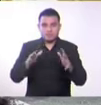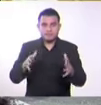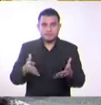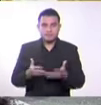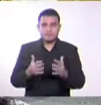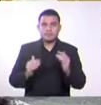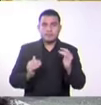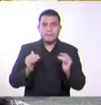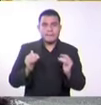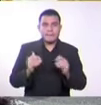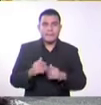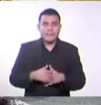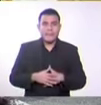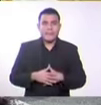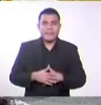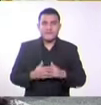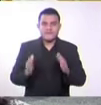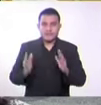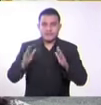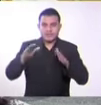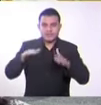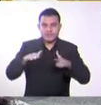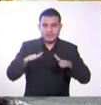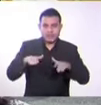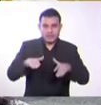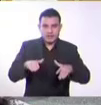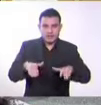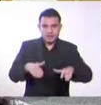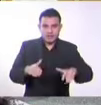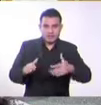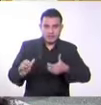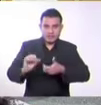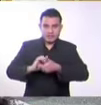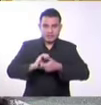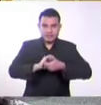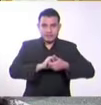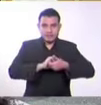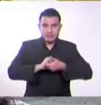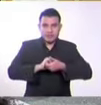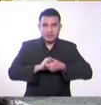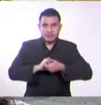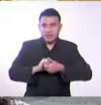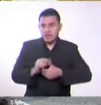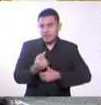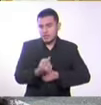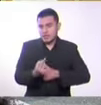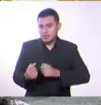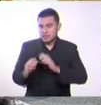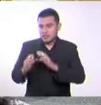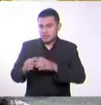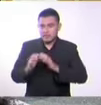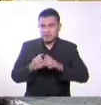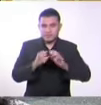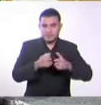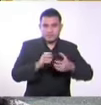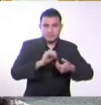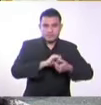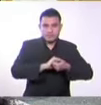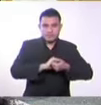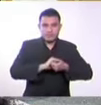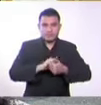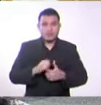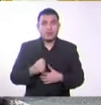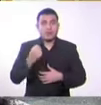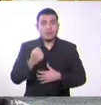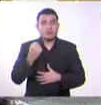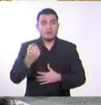es como ese río que nos conecta. Exacto. Entonces, pero también creo que es importante que nuestros